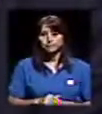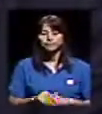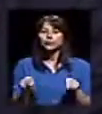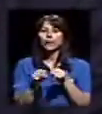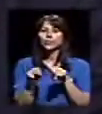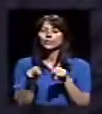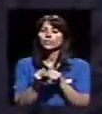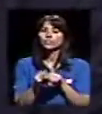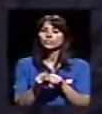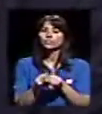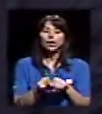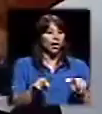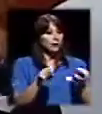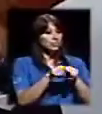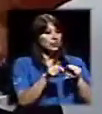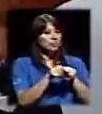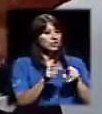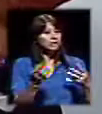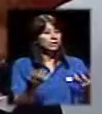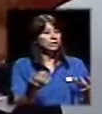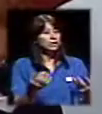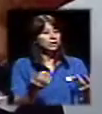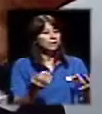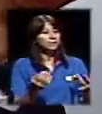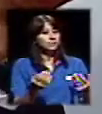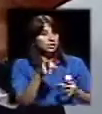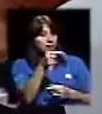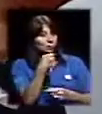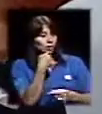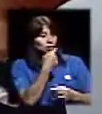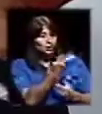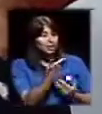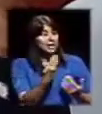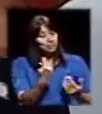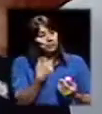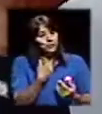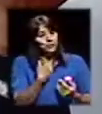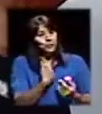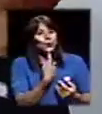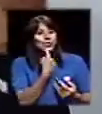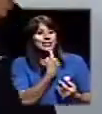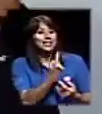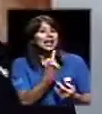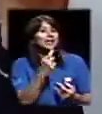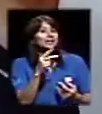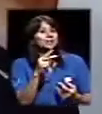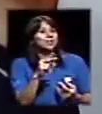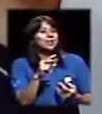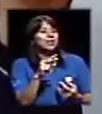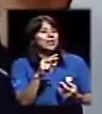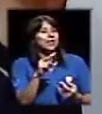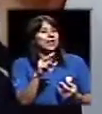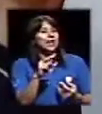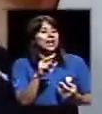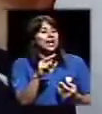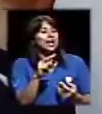otro lado, tenemos... Por cierto, y también, ya que usted lo cita, voy a citar el segundo, él habló de